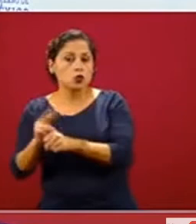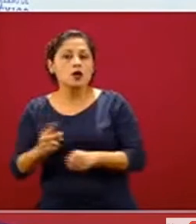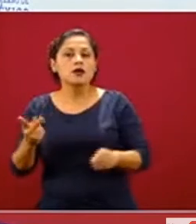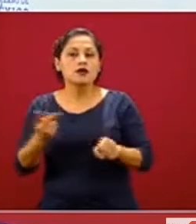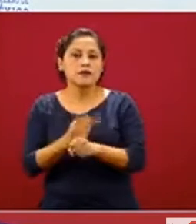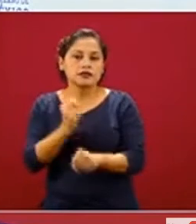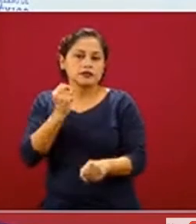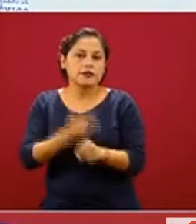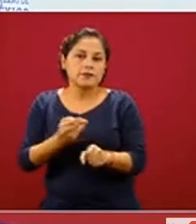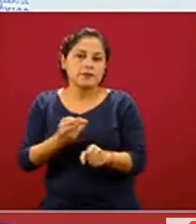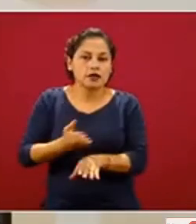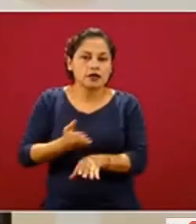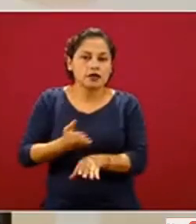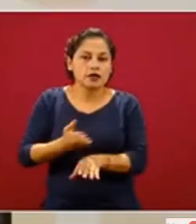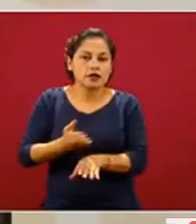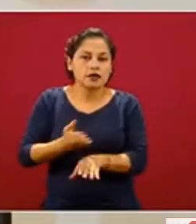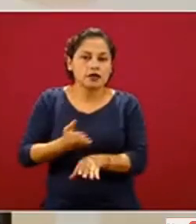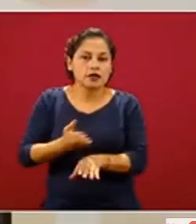posible.